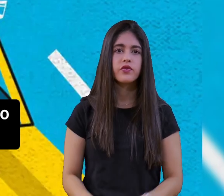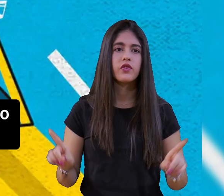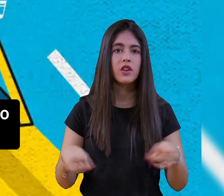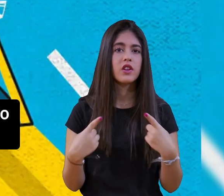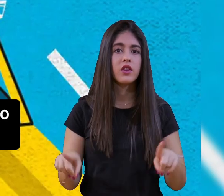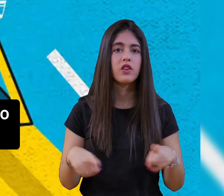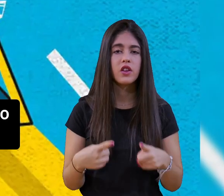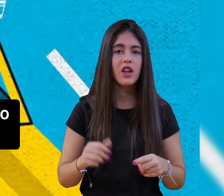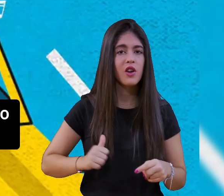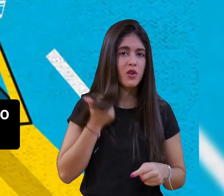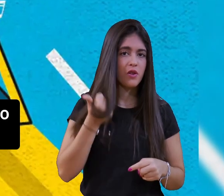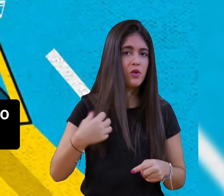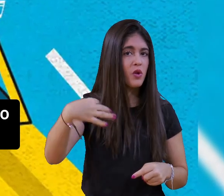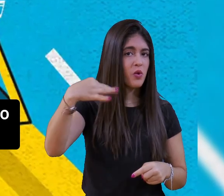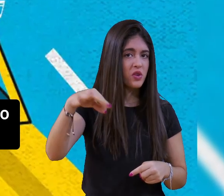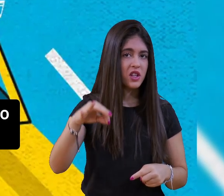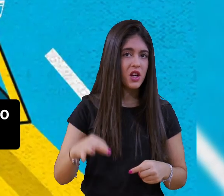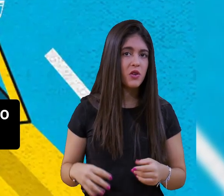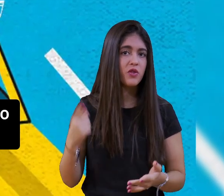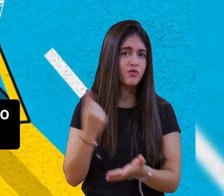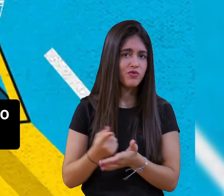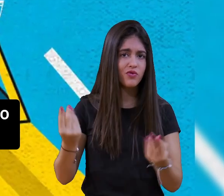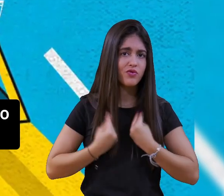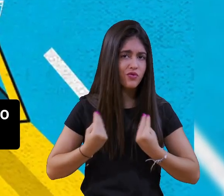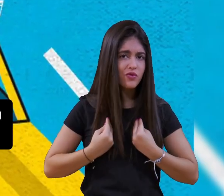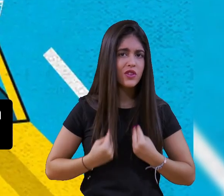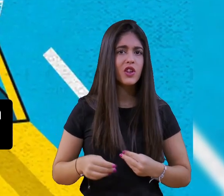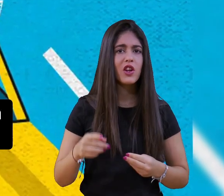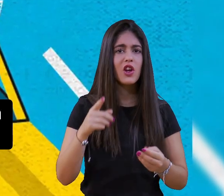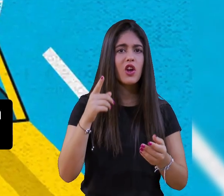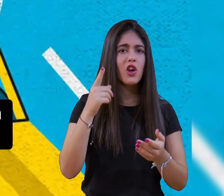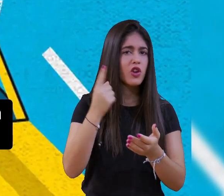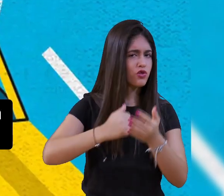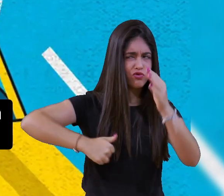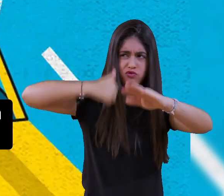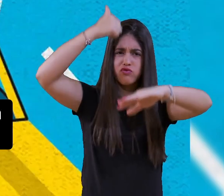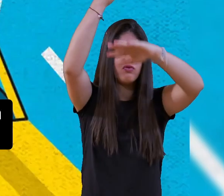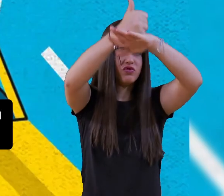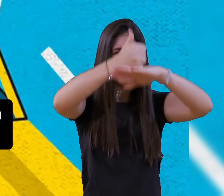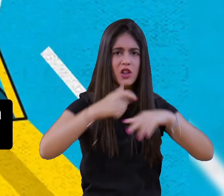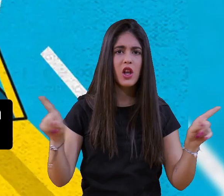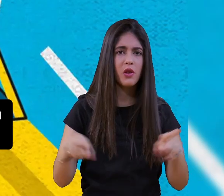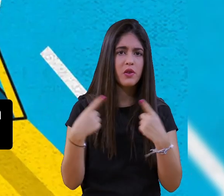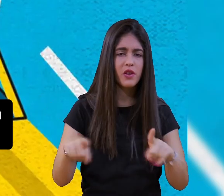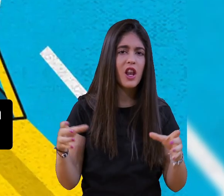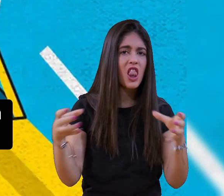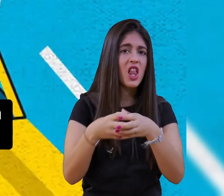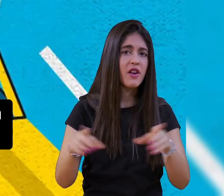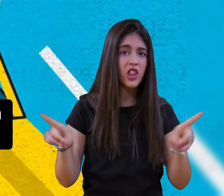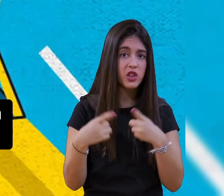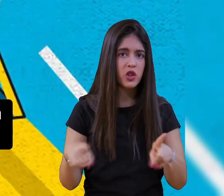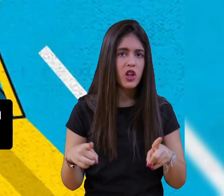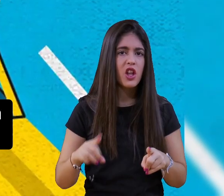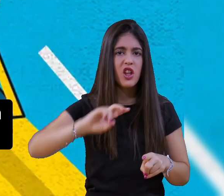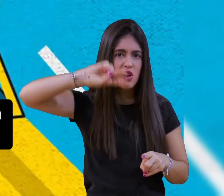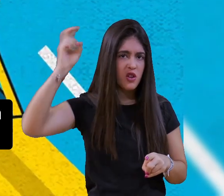El concierto es una oportunidad única para revivir por todo lo alto la música que ha sido la banda sonora de varias generaciones en la historia de este